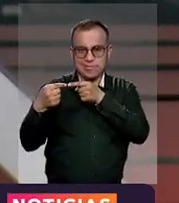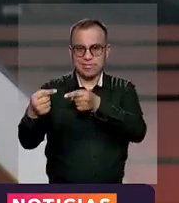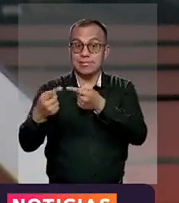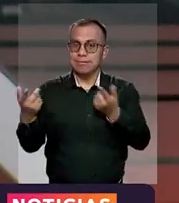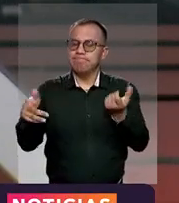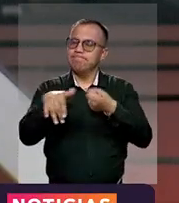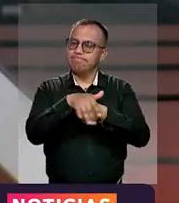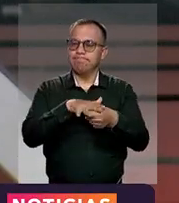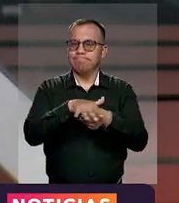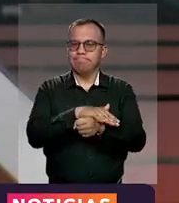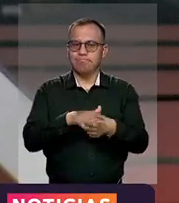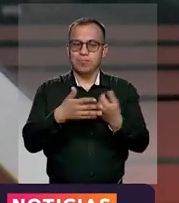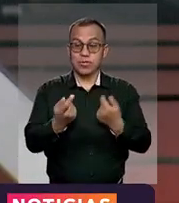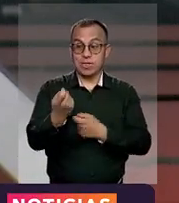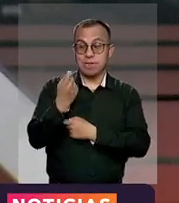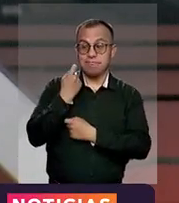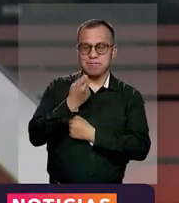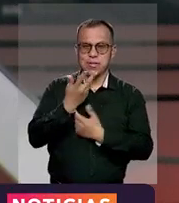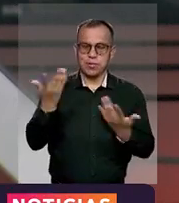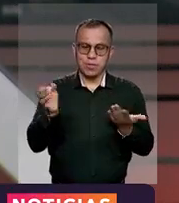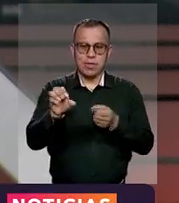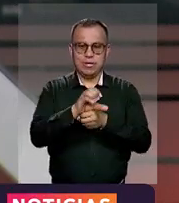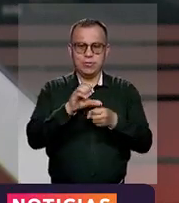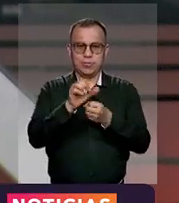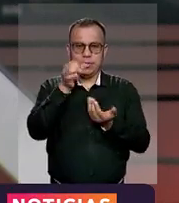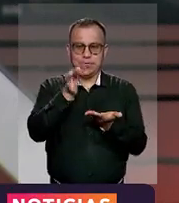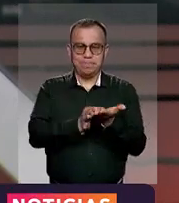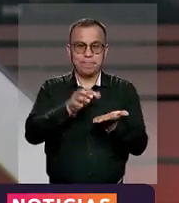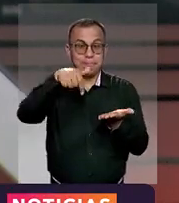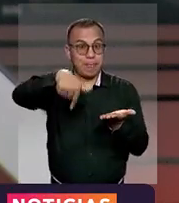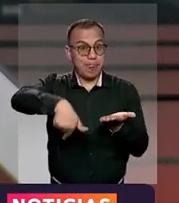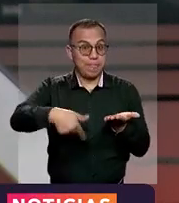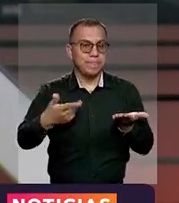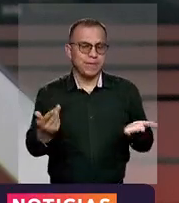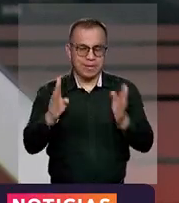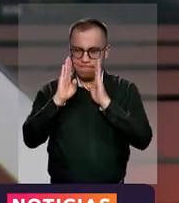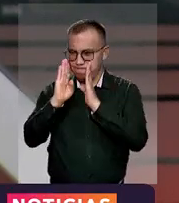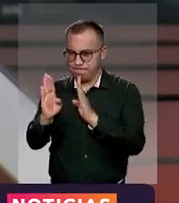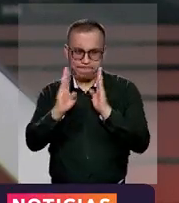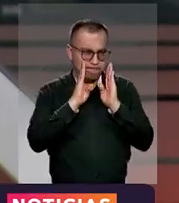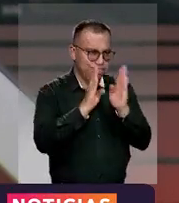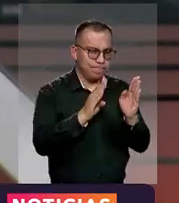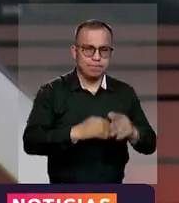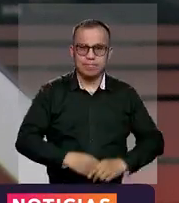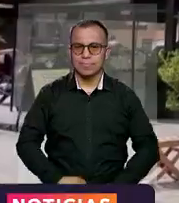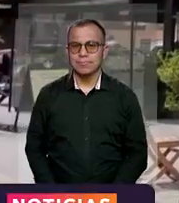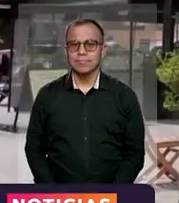hechos que se presentaron en las últimas horas en la capital. Las autoridades atendieron estos casos.